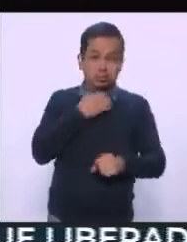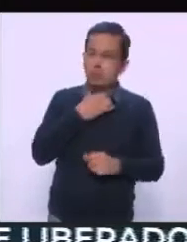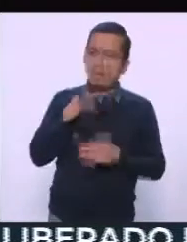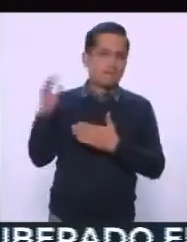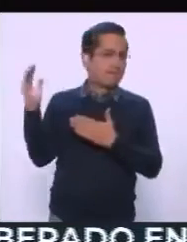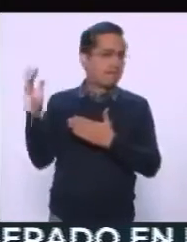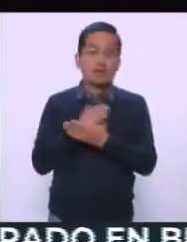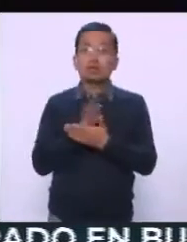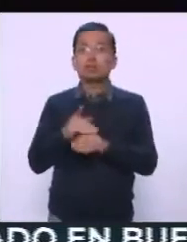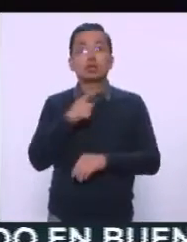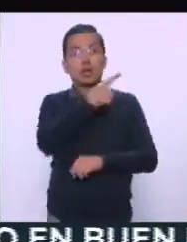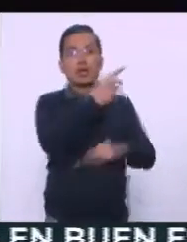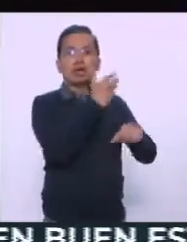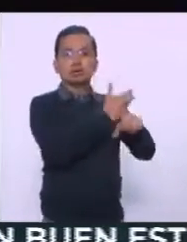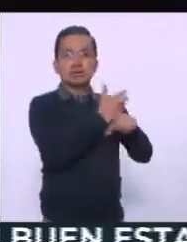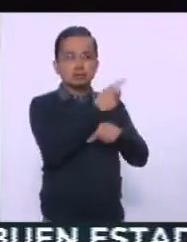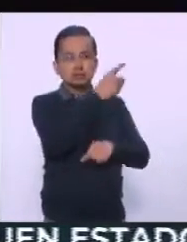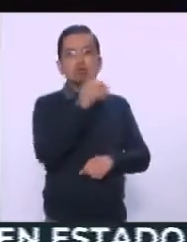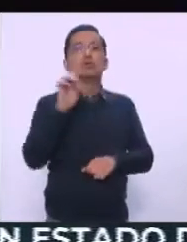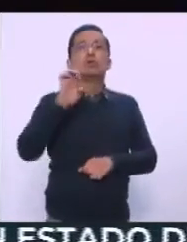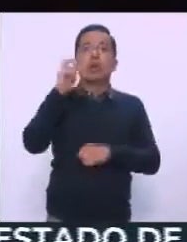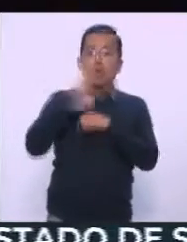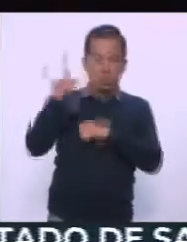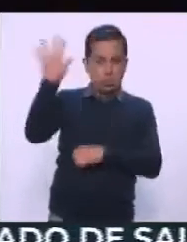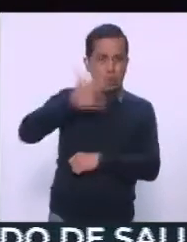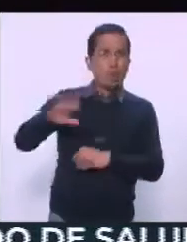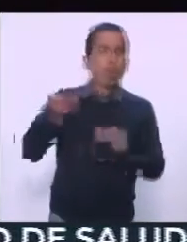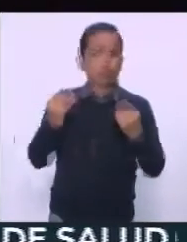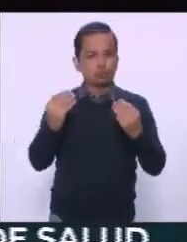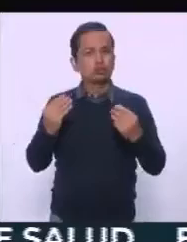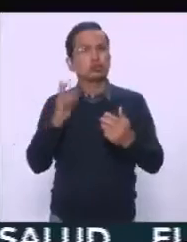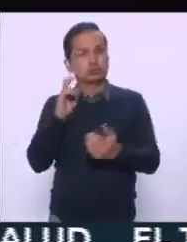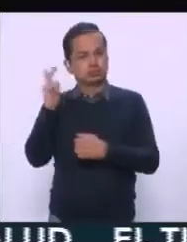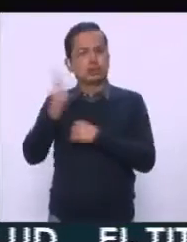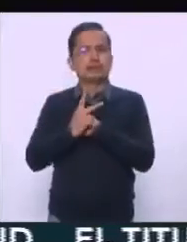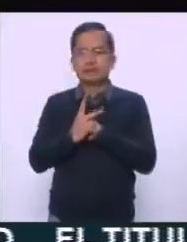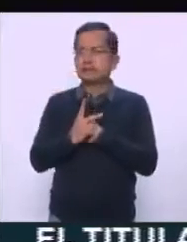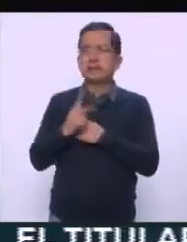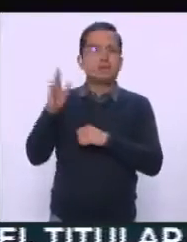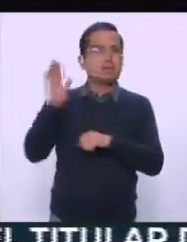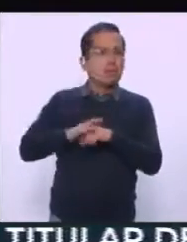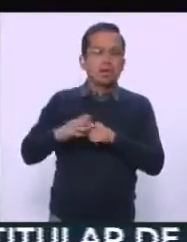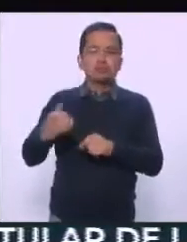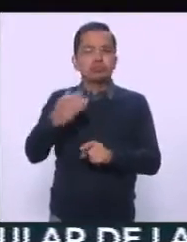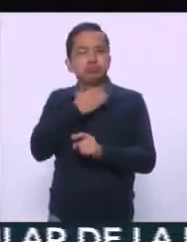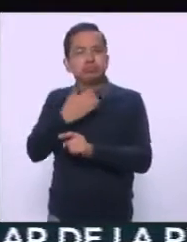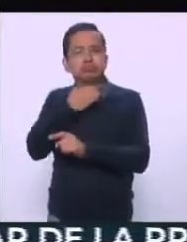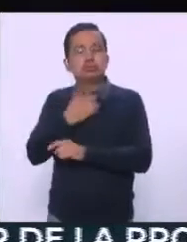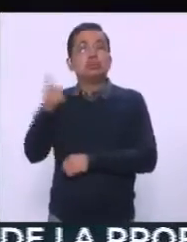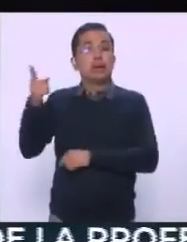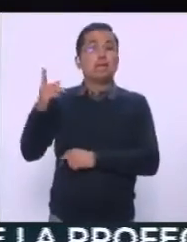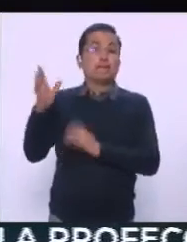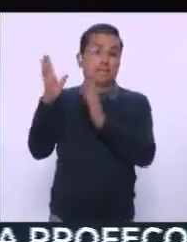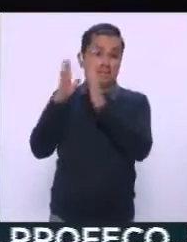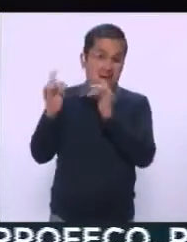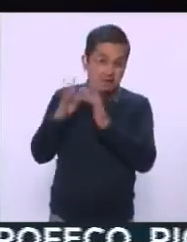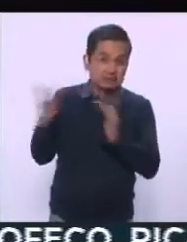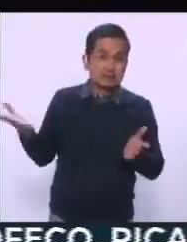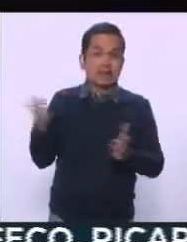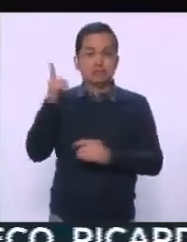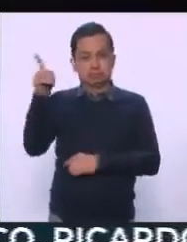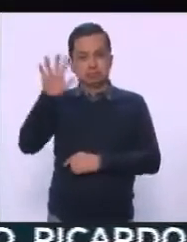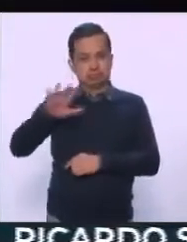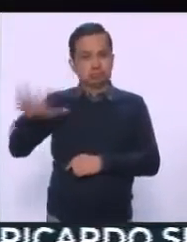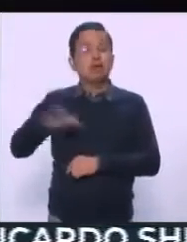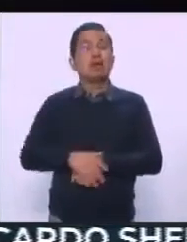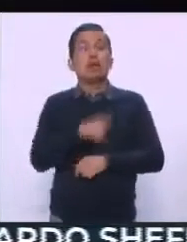Estados Unidos y muchos países de Europa, particularmente Bélgica, Francia. En el caso de Estados Unidos sí está marcando